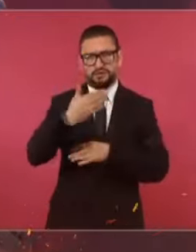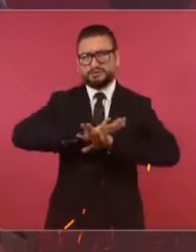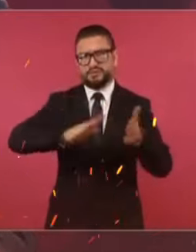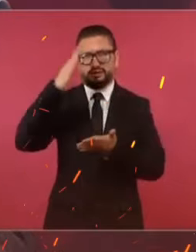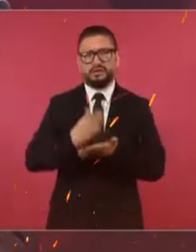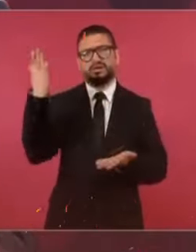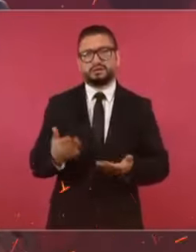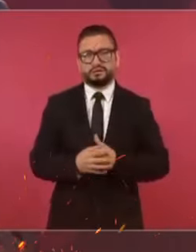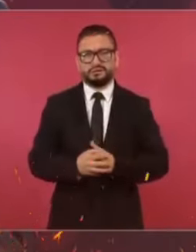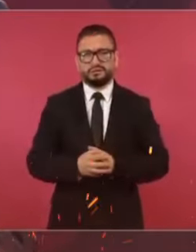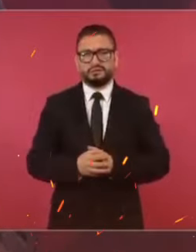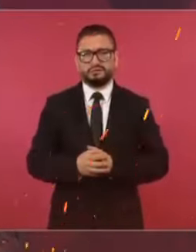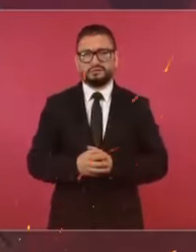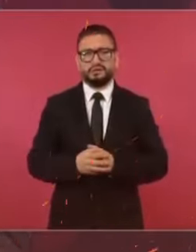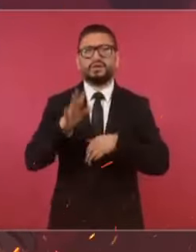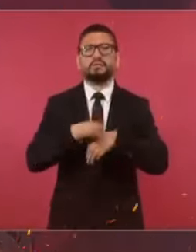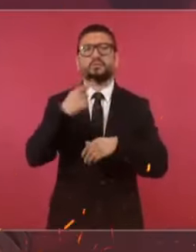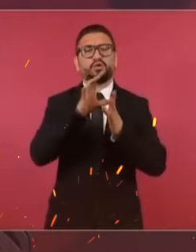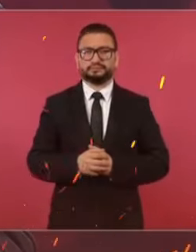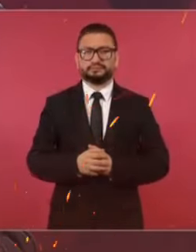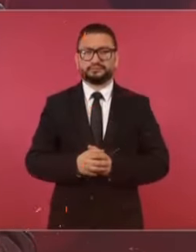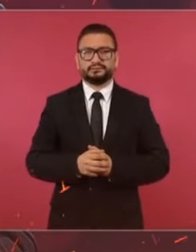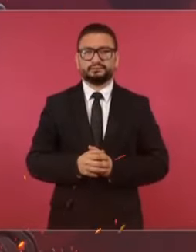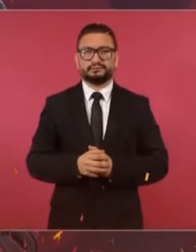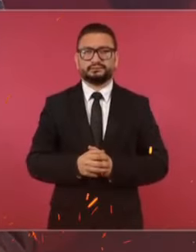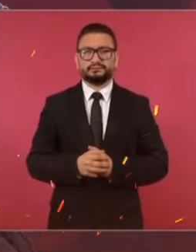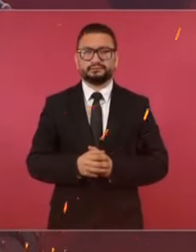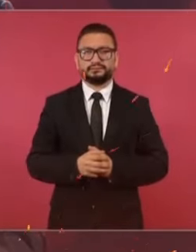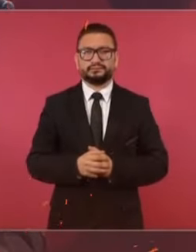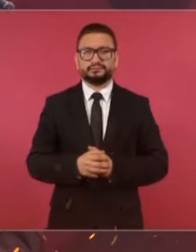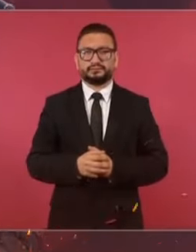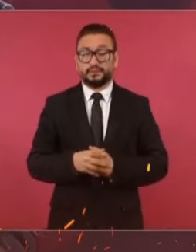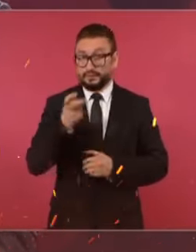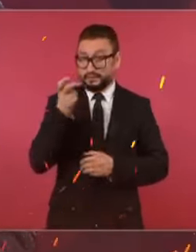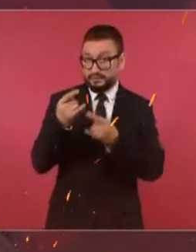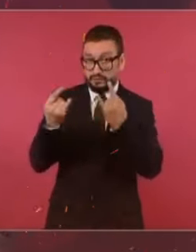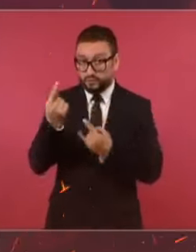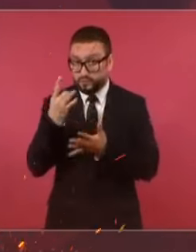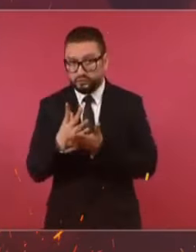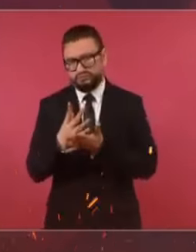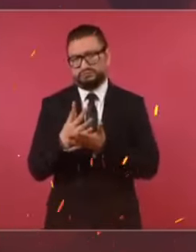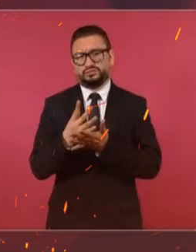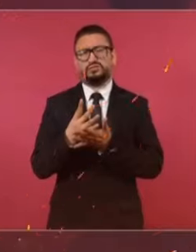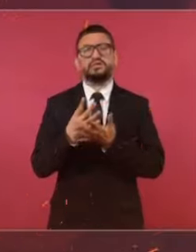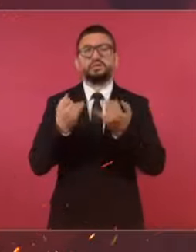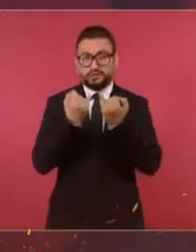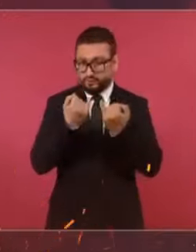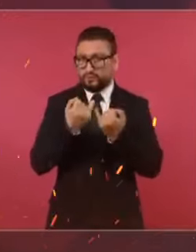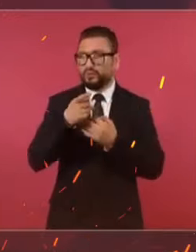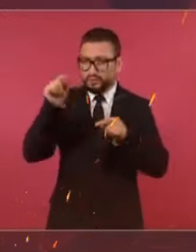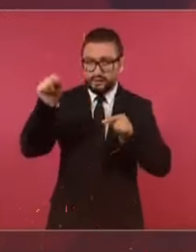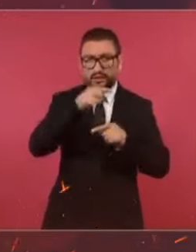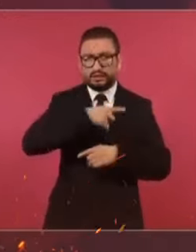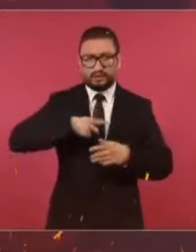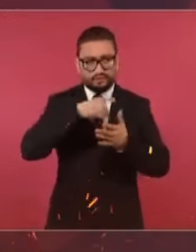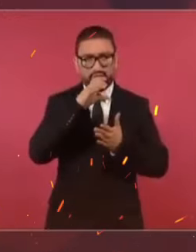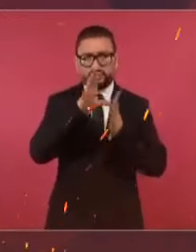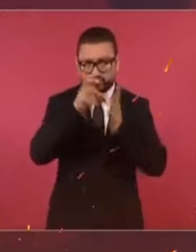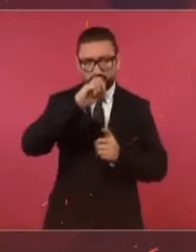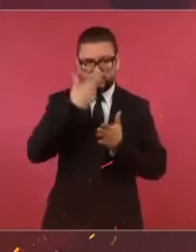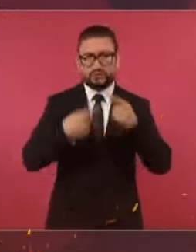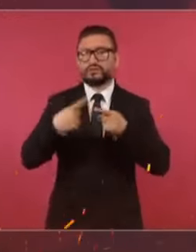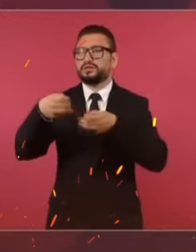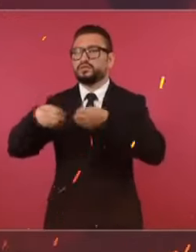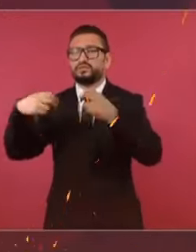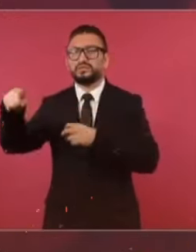basta de que estén pisoteando la Constitución. Y no es nada más este caso. Los que deberían de respetar la Constitución, los ministros